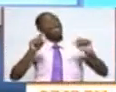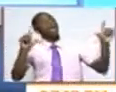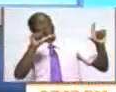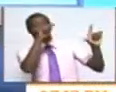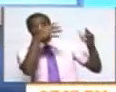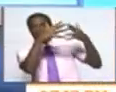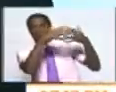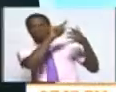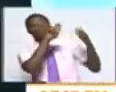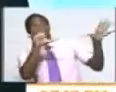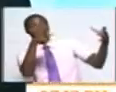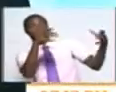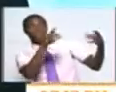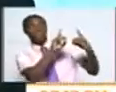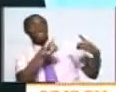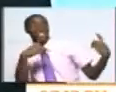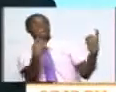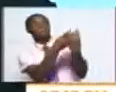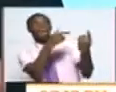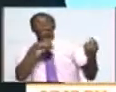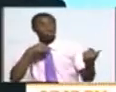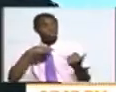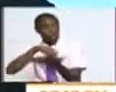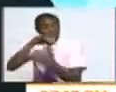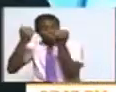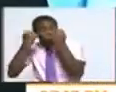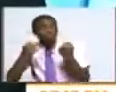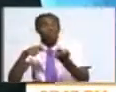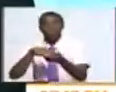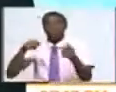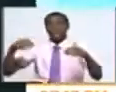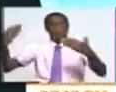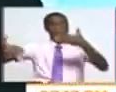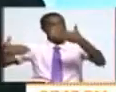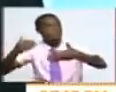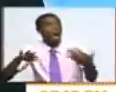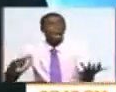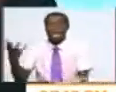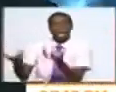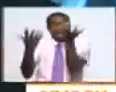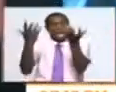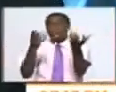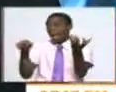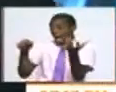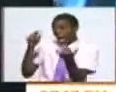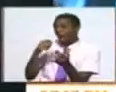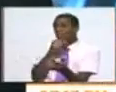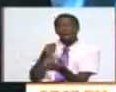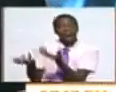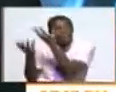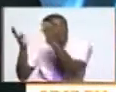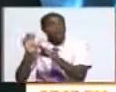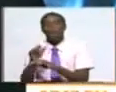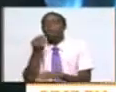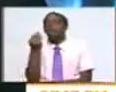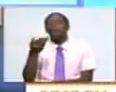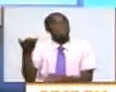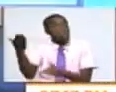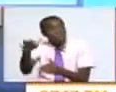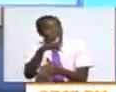terroristas, que son violentos, que queman escuelas, que trancan las calles, que queman abuelitas, que asesinan jóvenes? ¿Es eso?